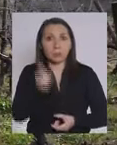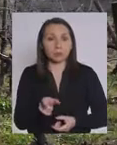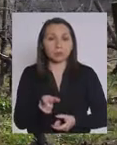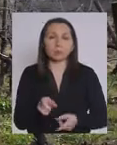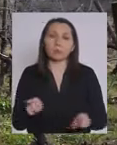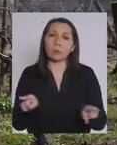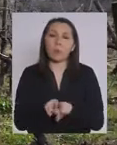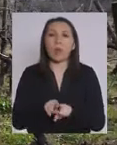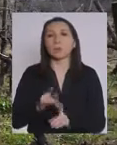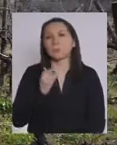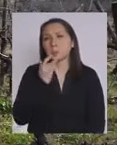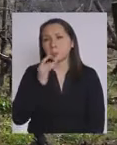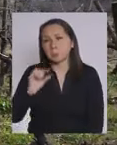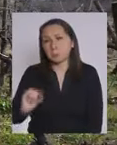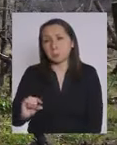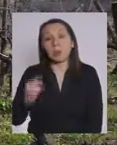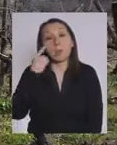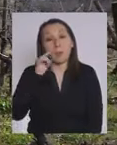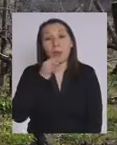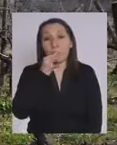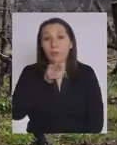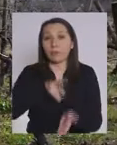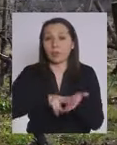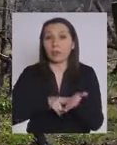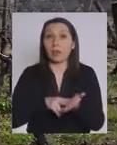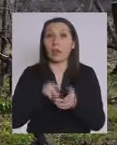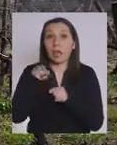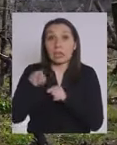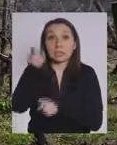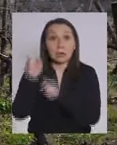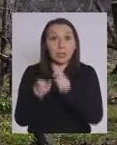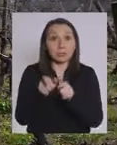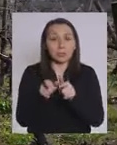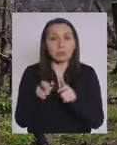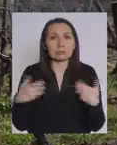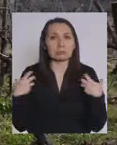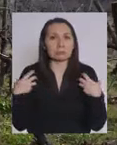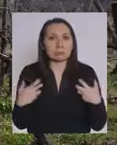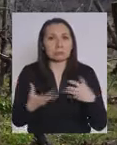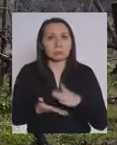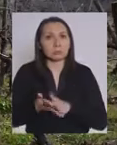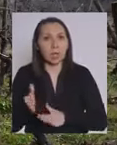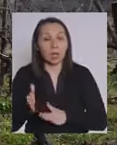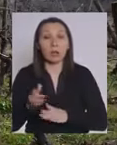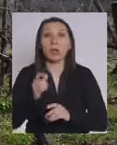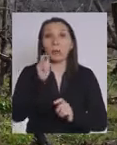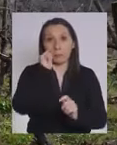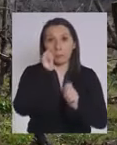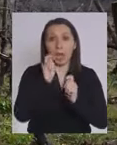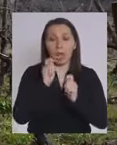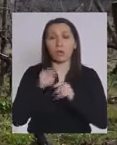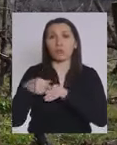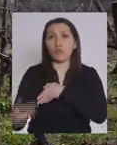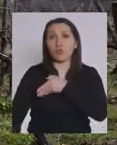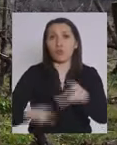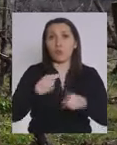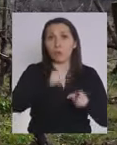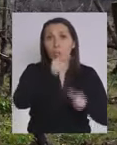que es una cifra mínima sin embargo reconocemos que esa gente al actuar de esa manera puso en peligro la vida de otras personas